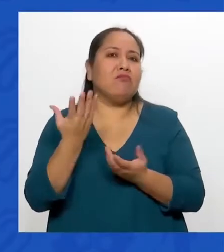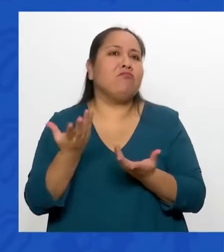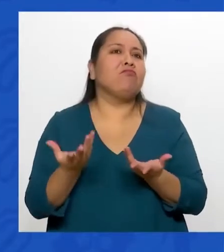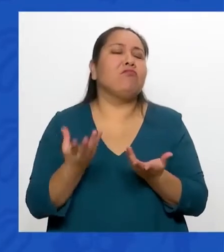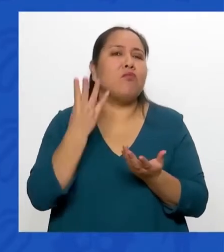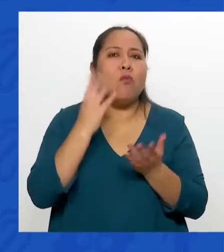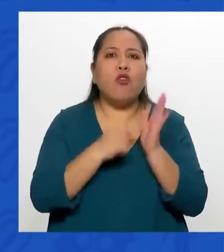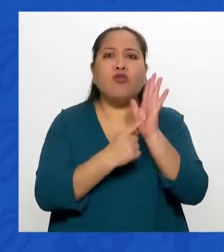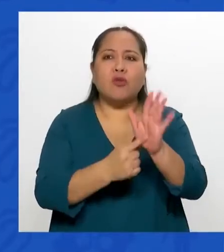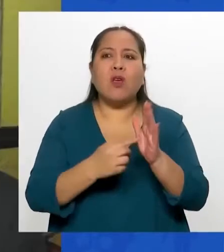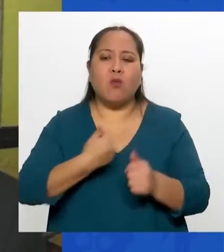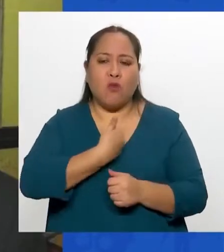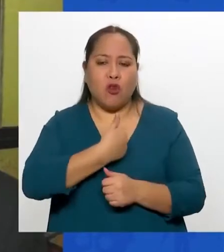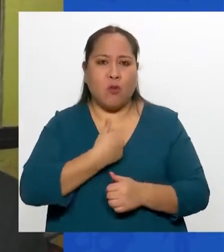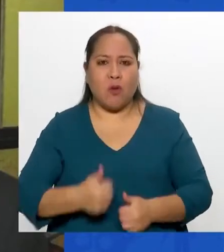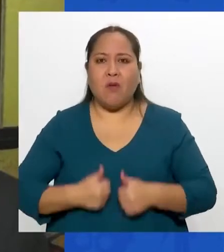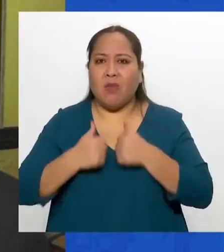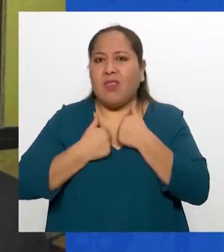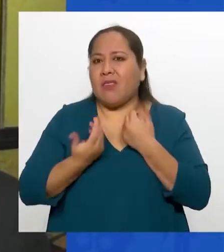vida.